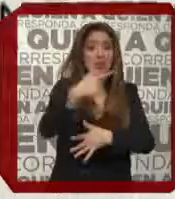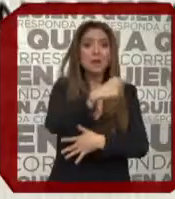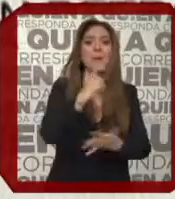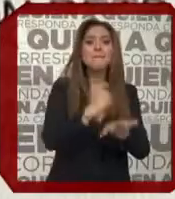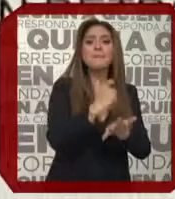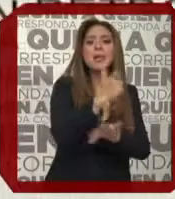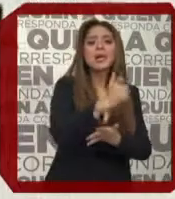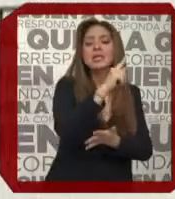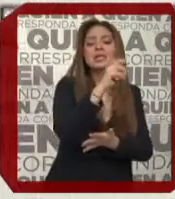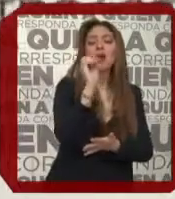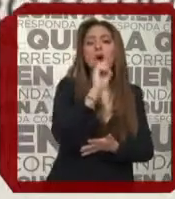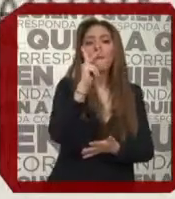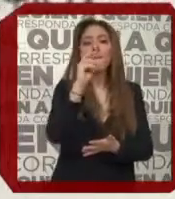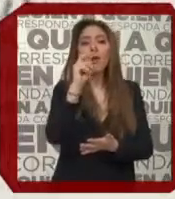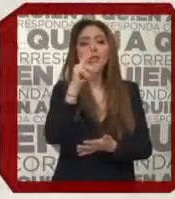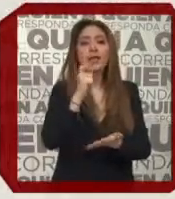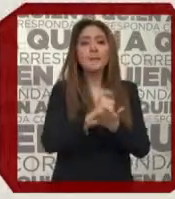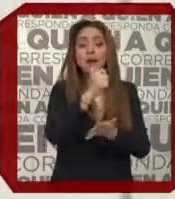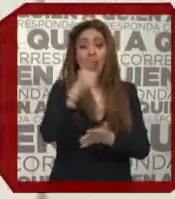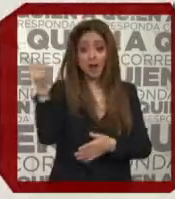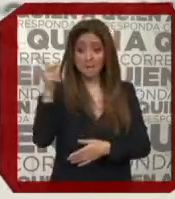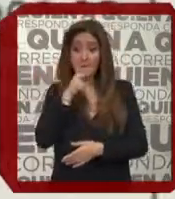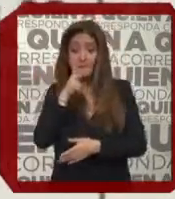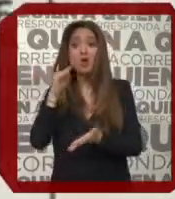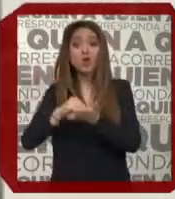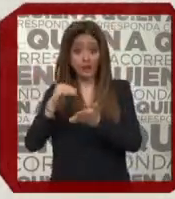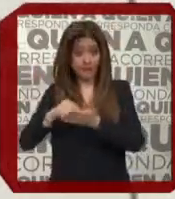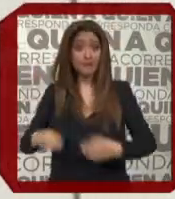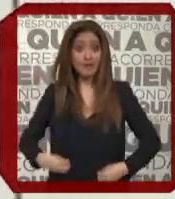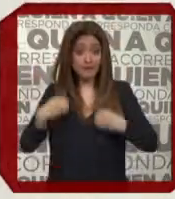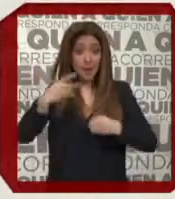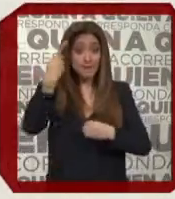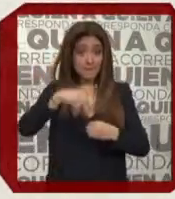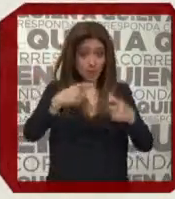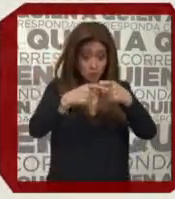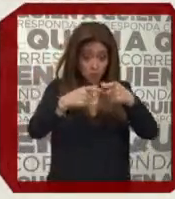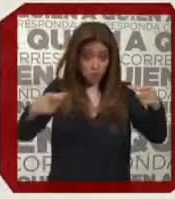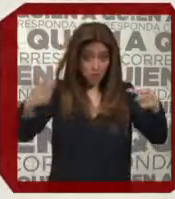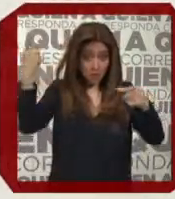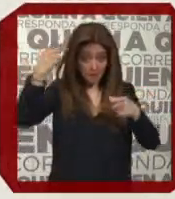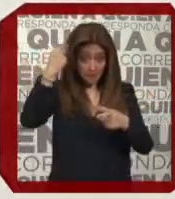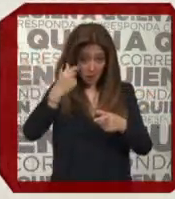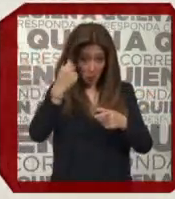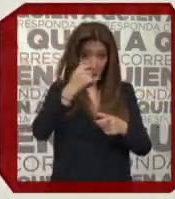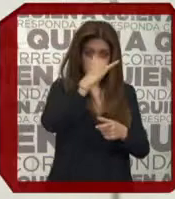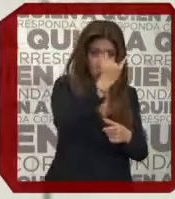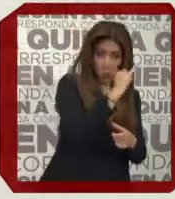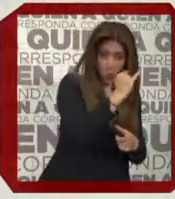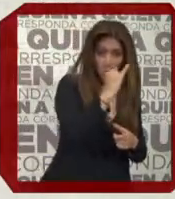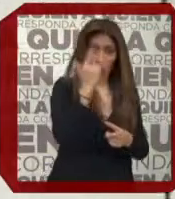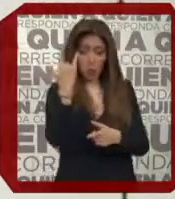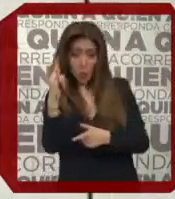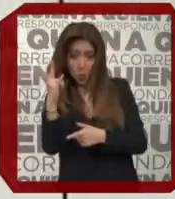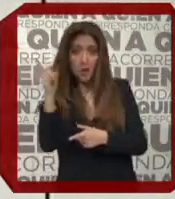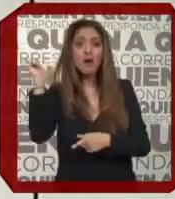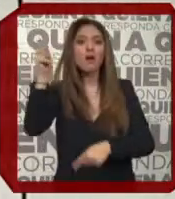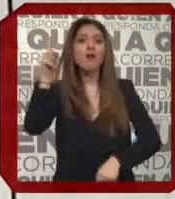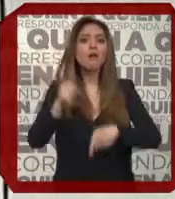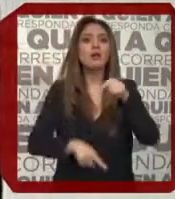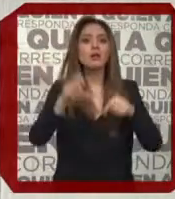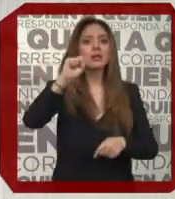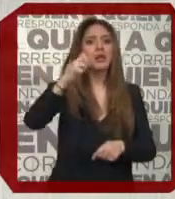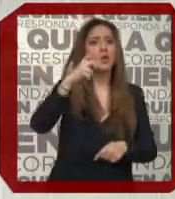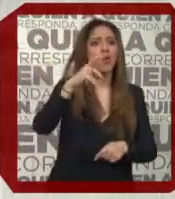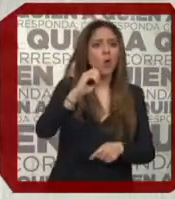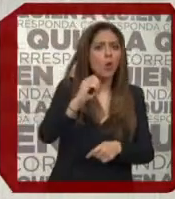póliza, tiempo en el que su padre aún vivía. Sin embargo, en el talón de pago de la pensión de junio y julio, aún le descontaron el seguro de vida.